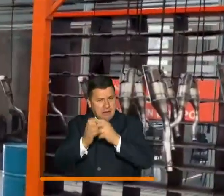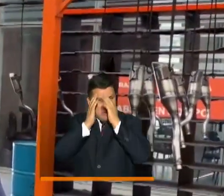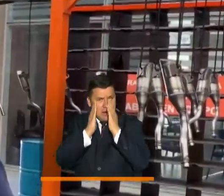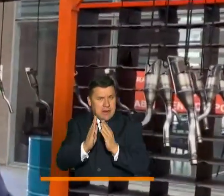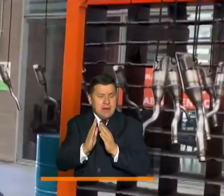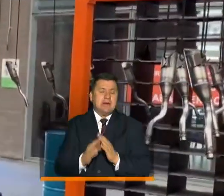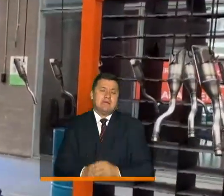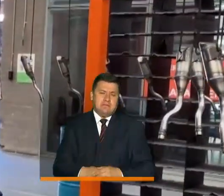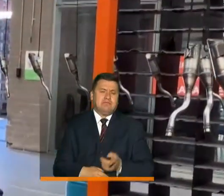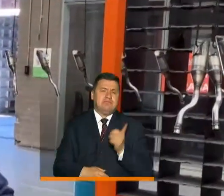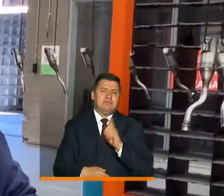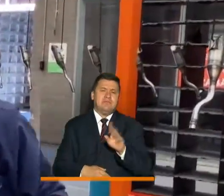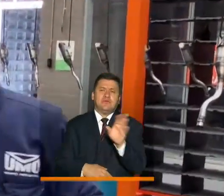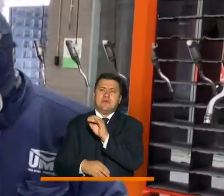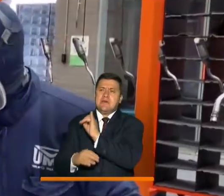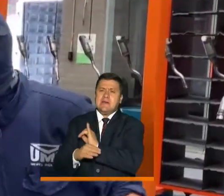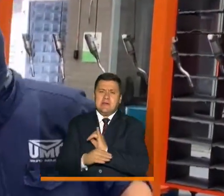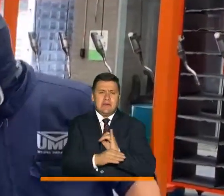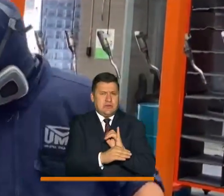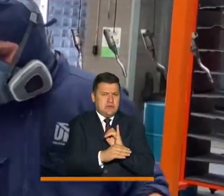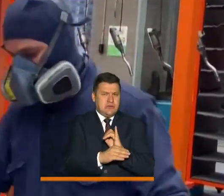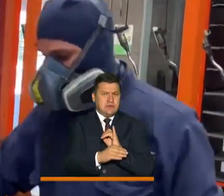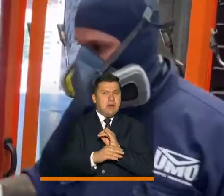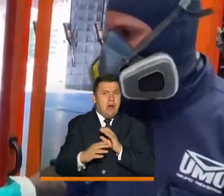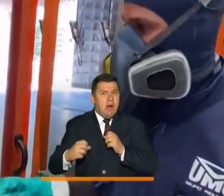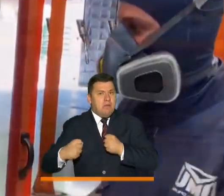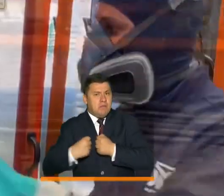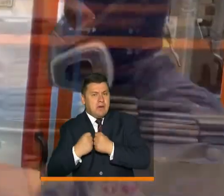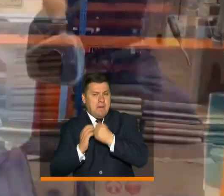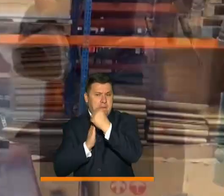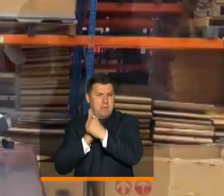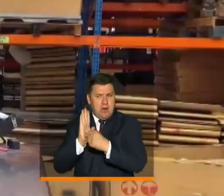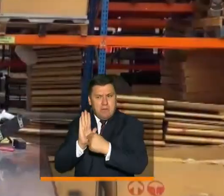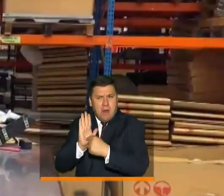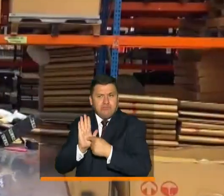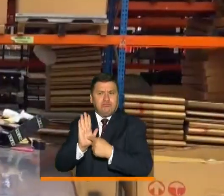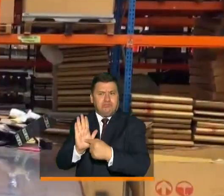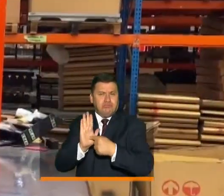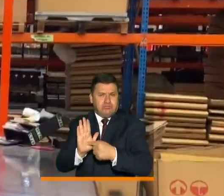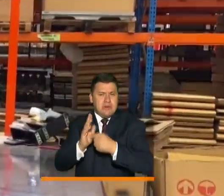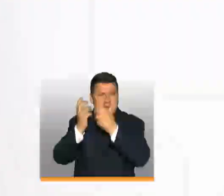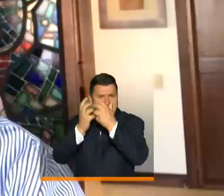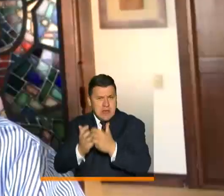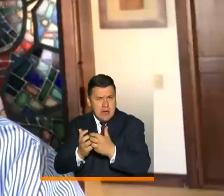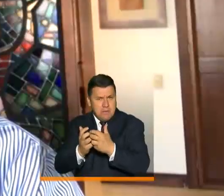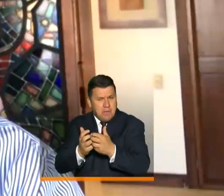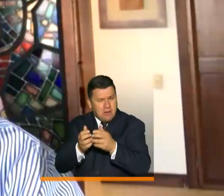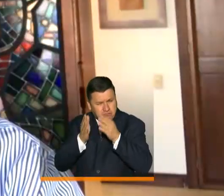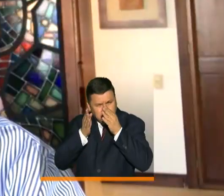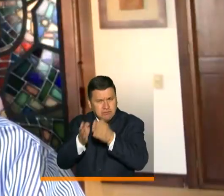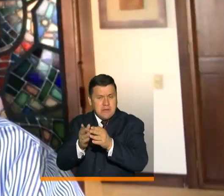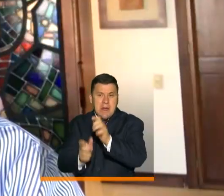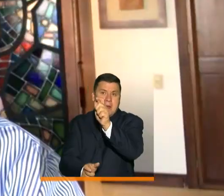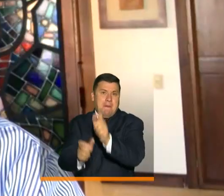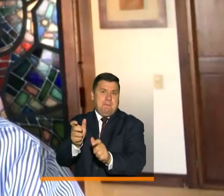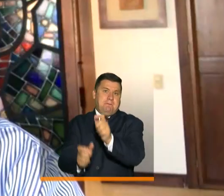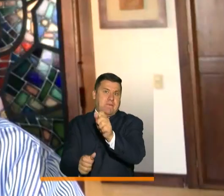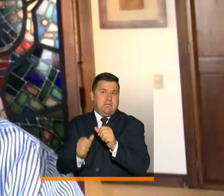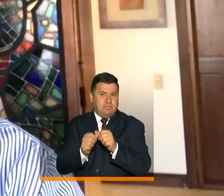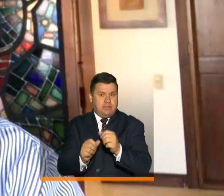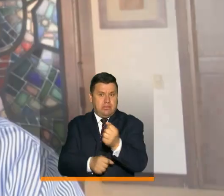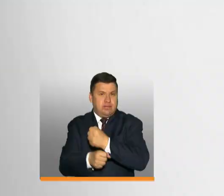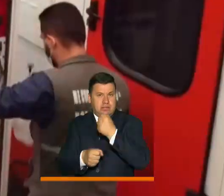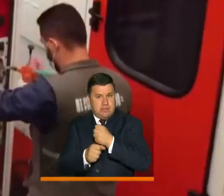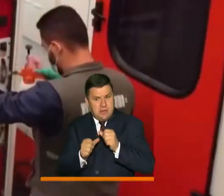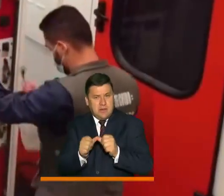país. También a todas las instituciones que están articulando los programas alrededor de las empresas y las personas para proteger